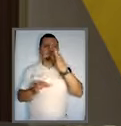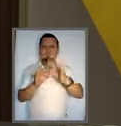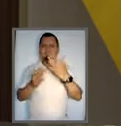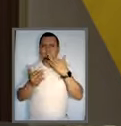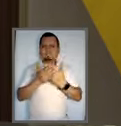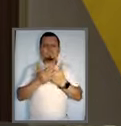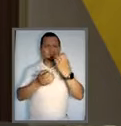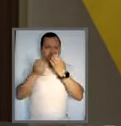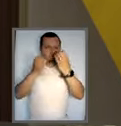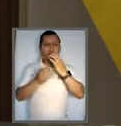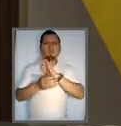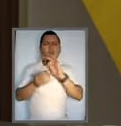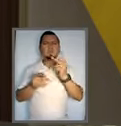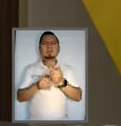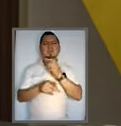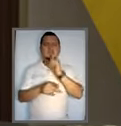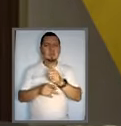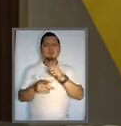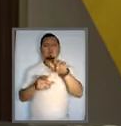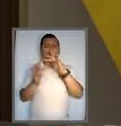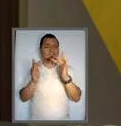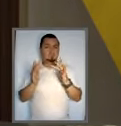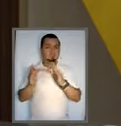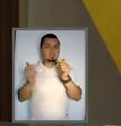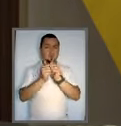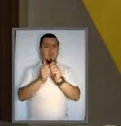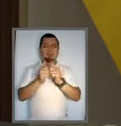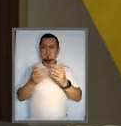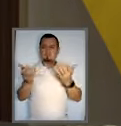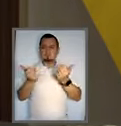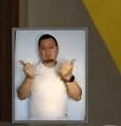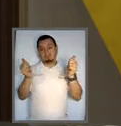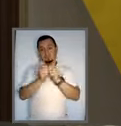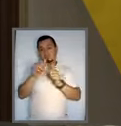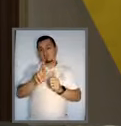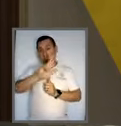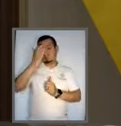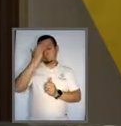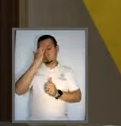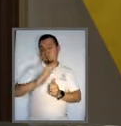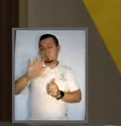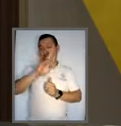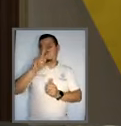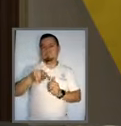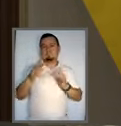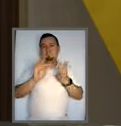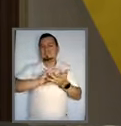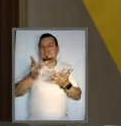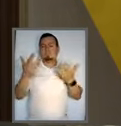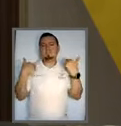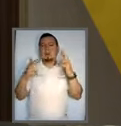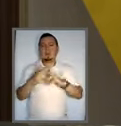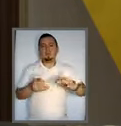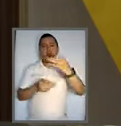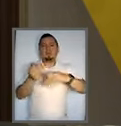correcta, que tenemos condiciones para hacerlo y que hemos contado para ello con el apoyo incondicional, y lo reconozco y lo agradezco una vez más, de las